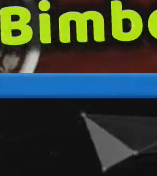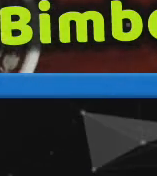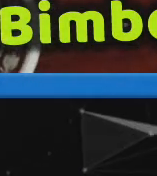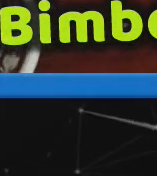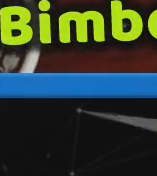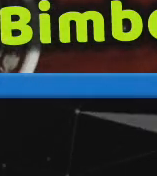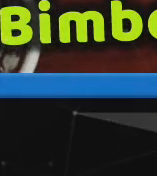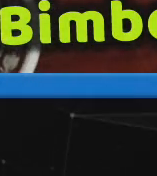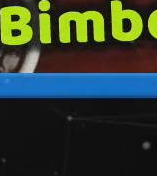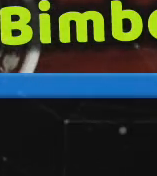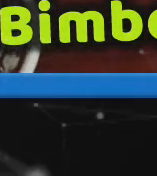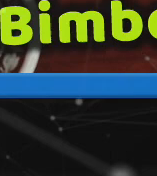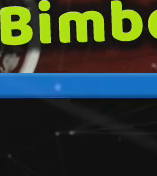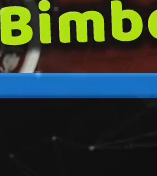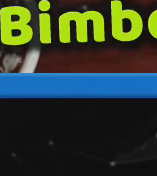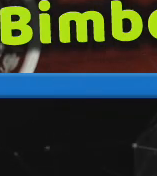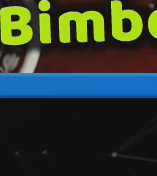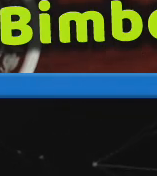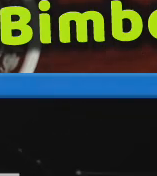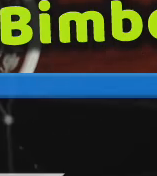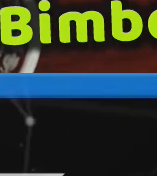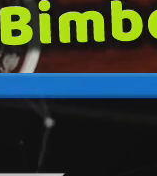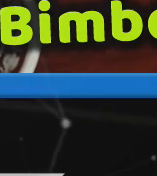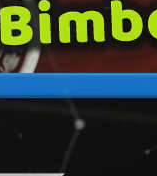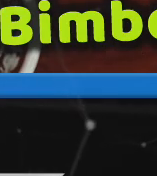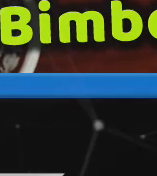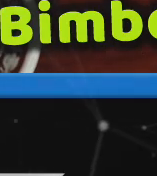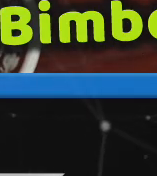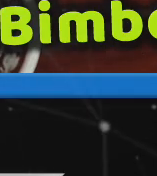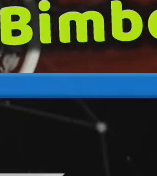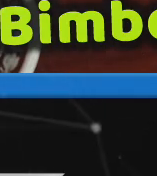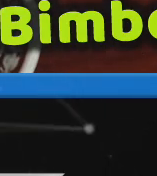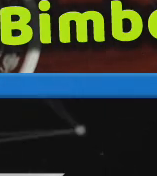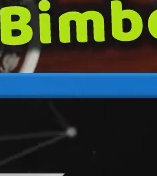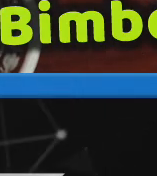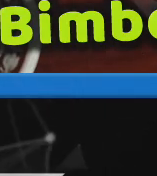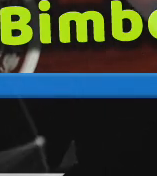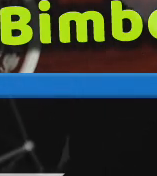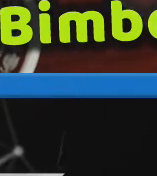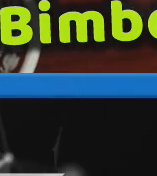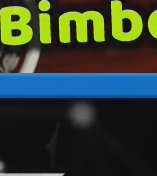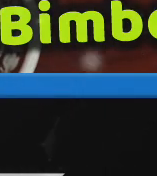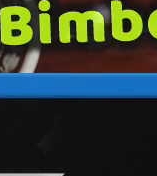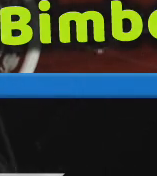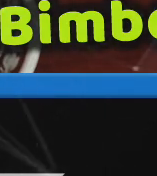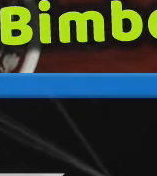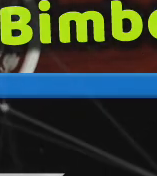Ya estás informado. No olvides darle like a este video, comparte y suscríbete a Escucha Diario.